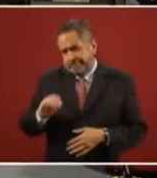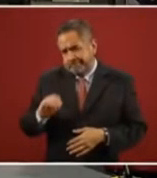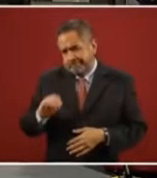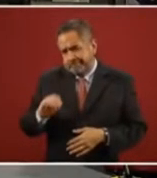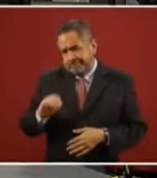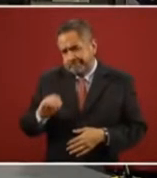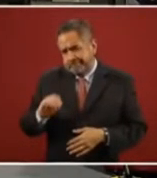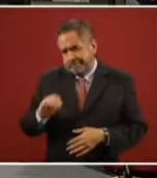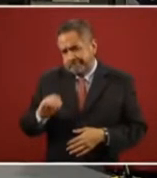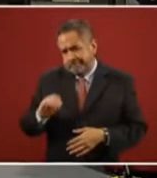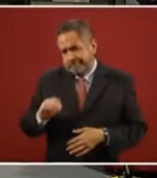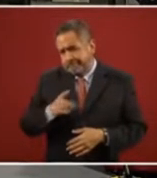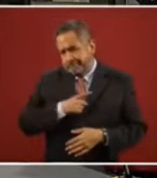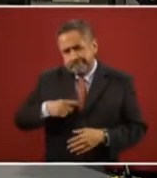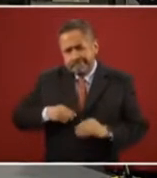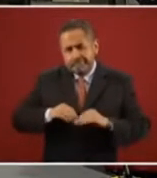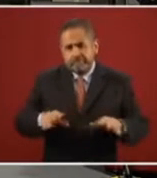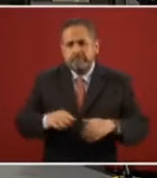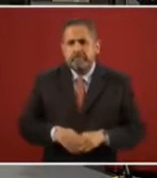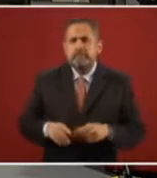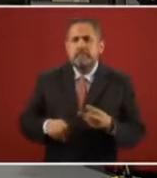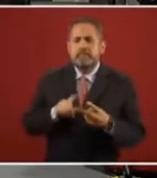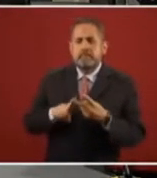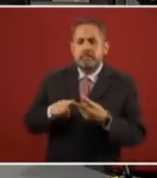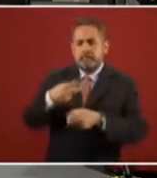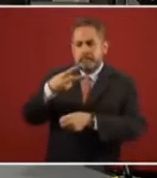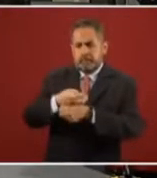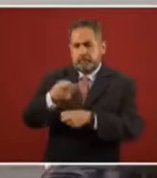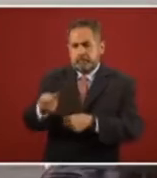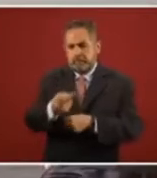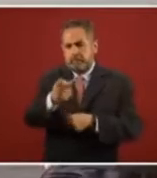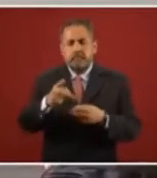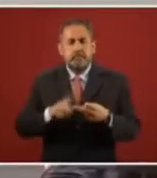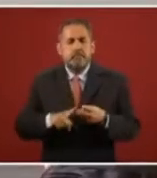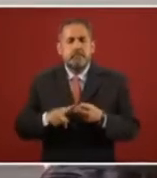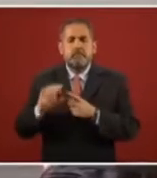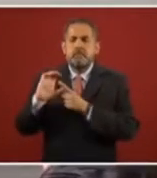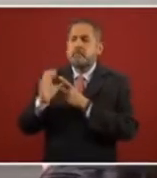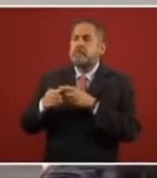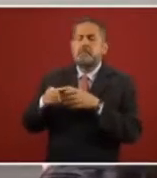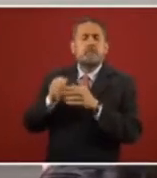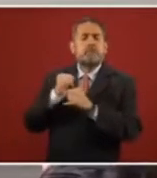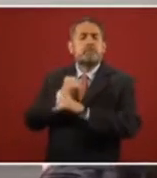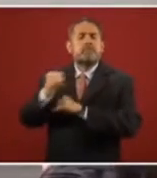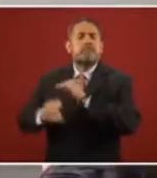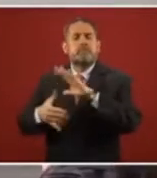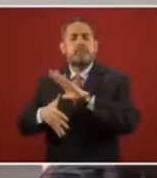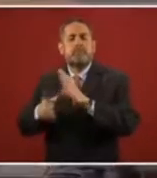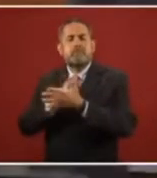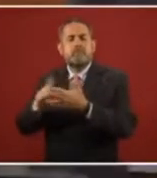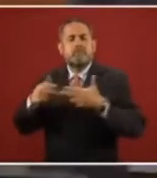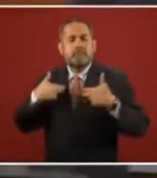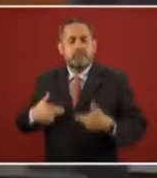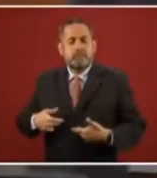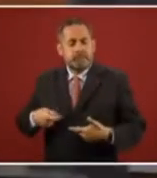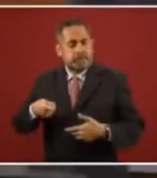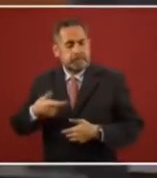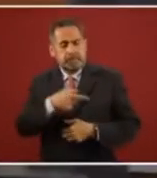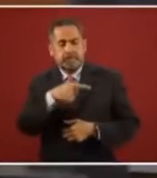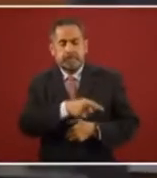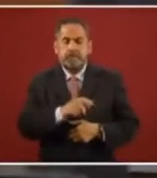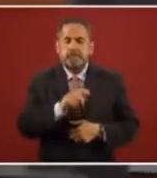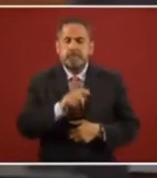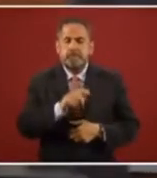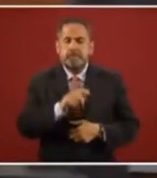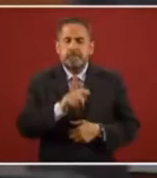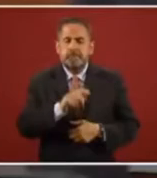ricardino de presidente en una segunda pregunta la comisión interamericana de derechos humanos y califica el caso ayotzinapa